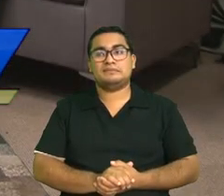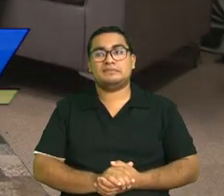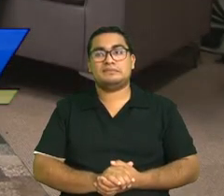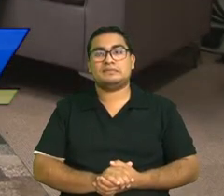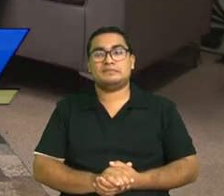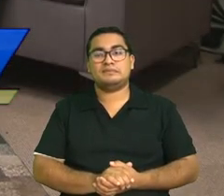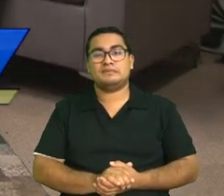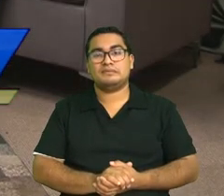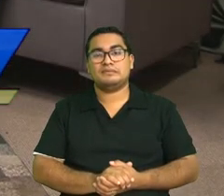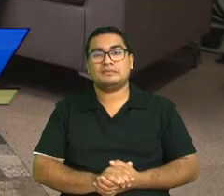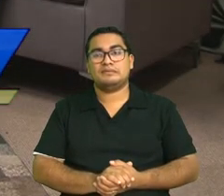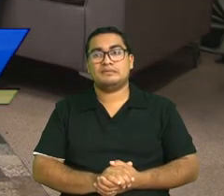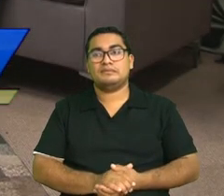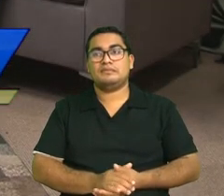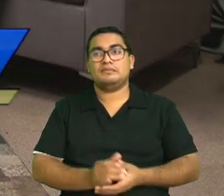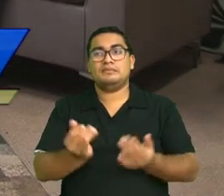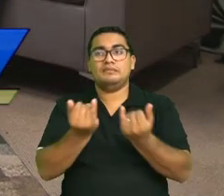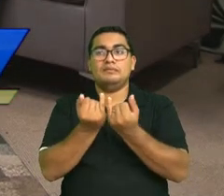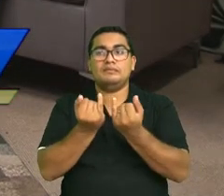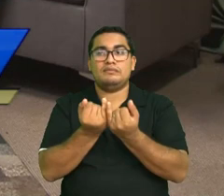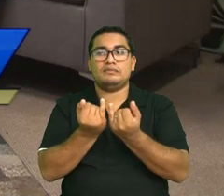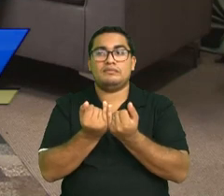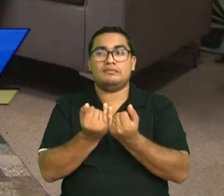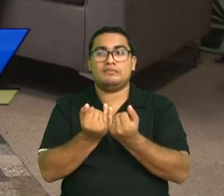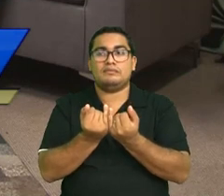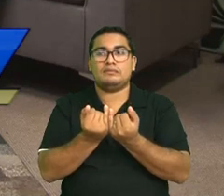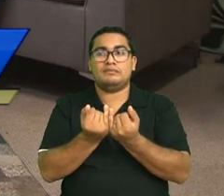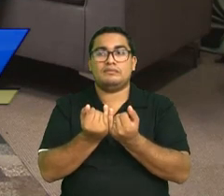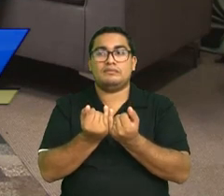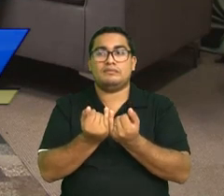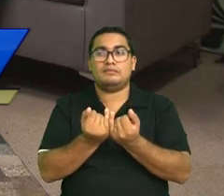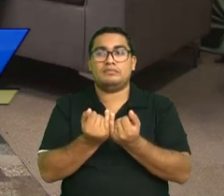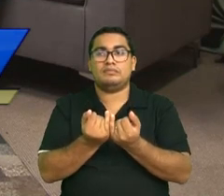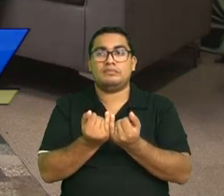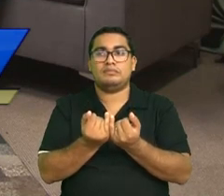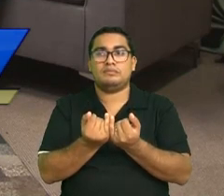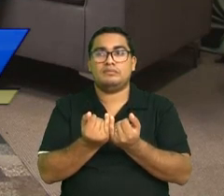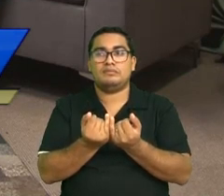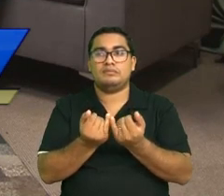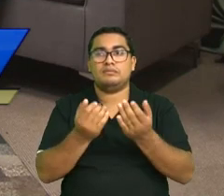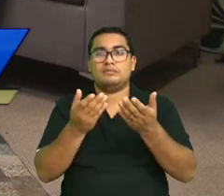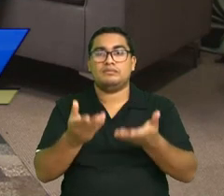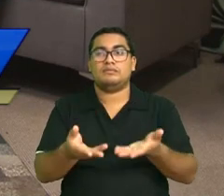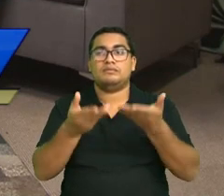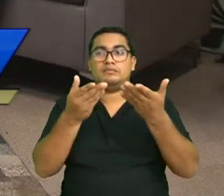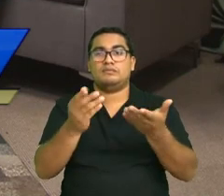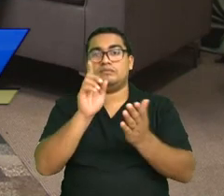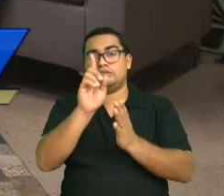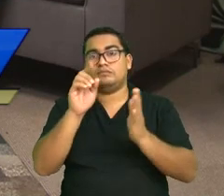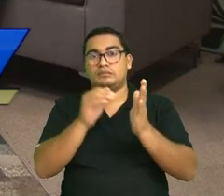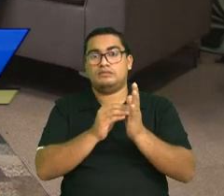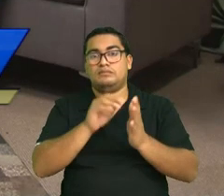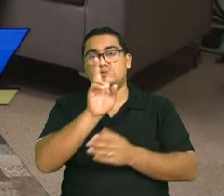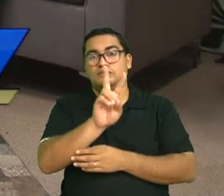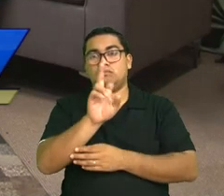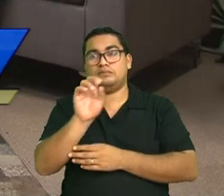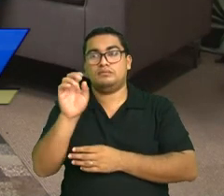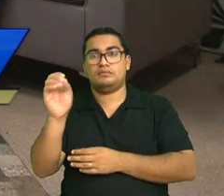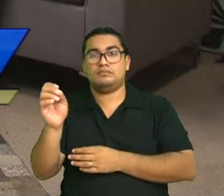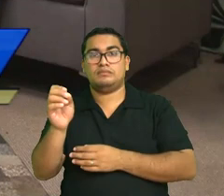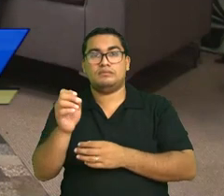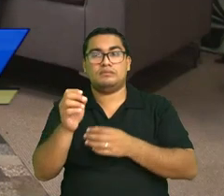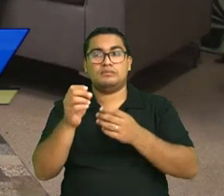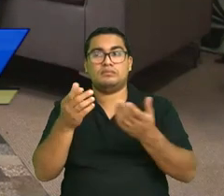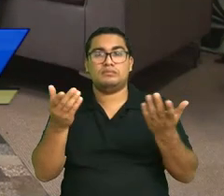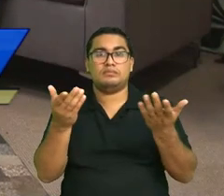también igual prótesis para los ojos, se han entregado 1.200. Es decir,